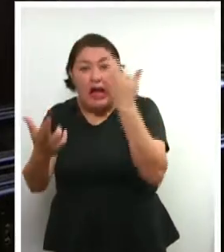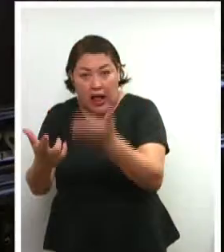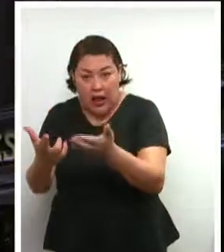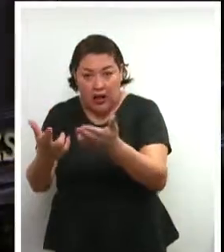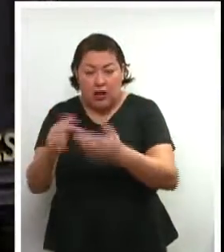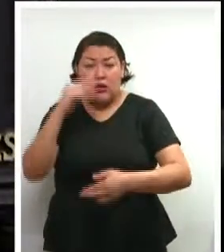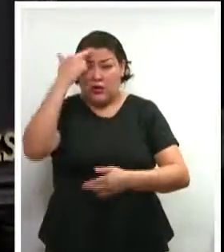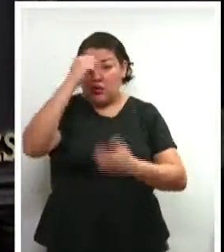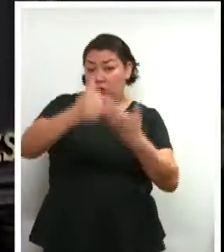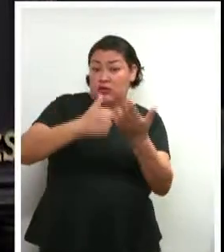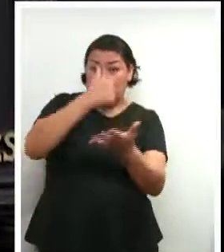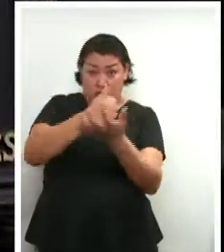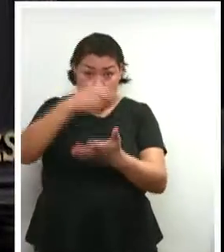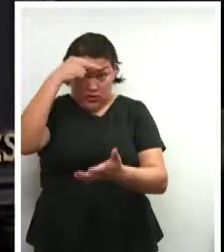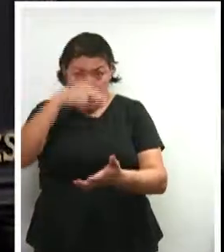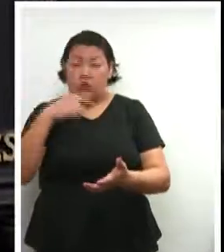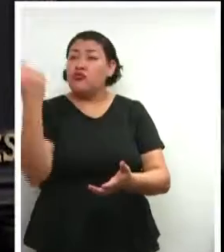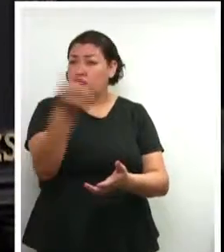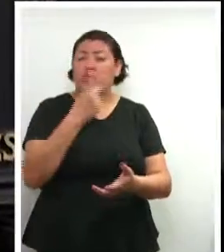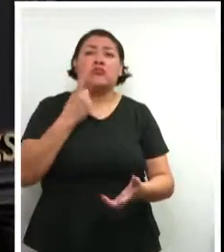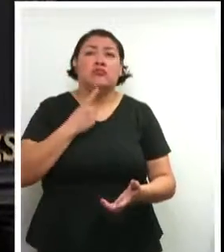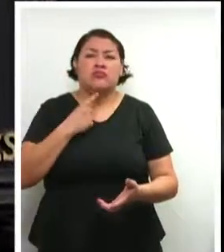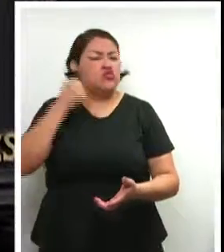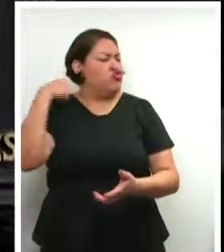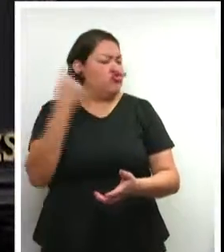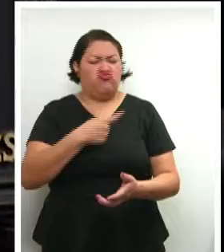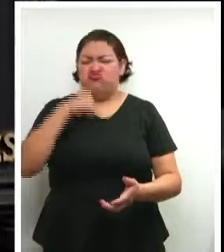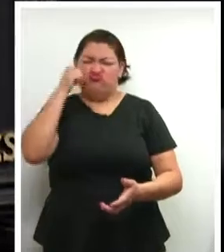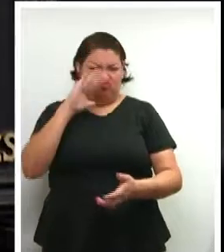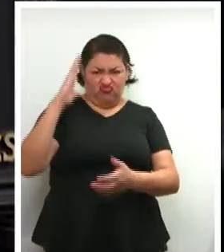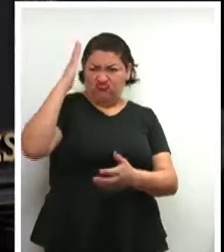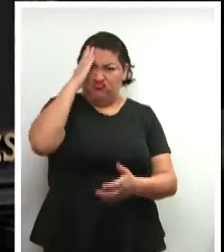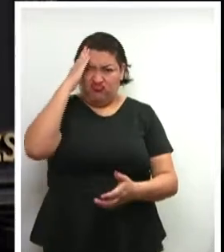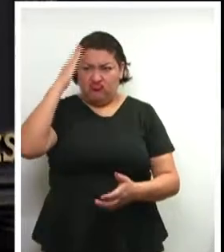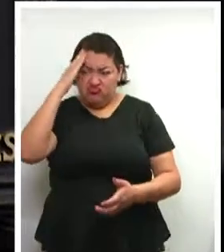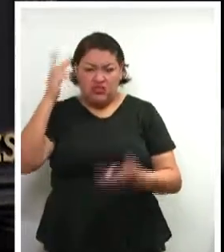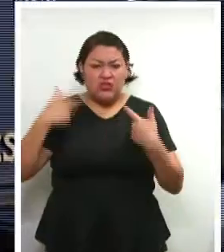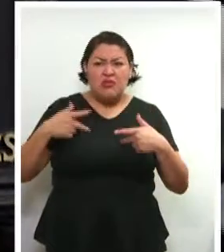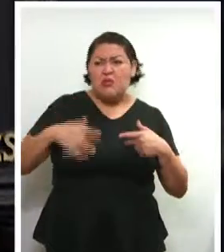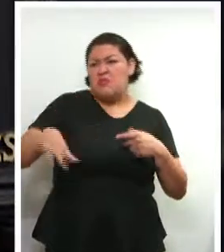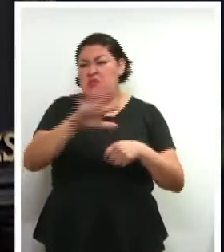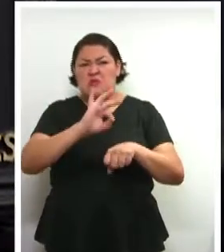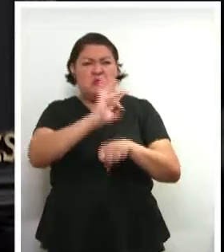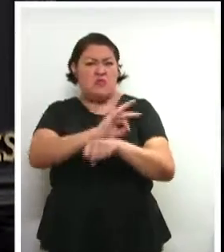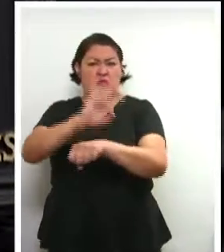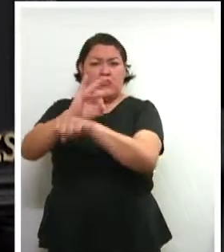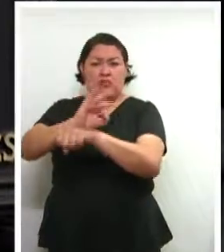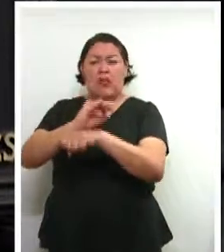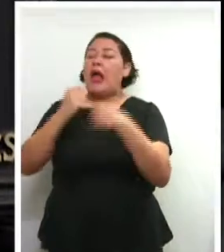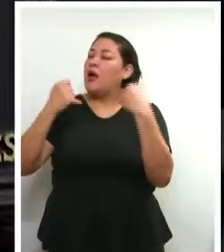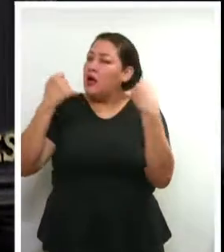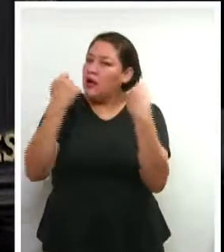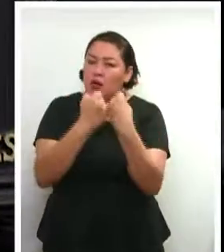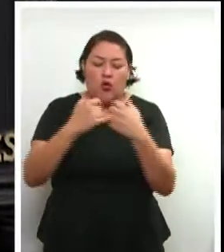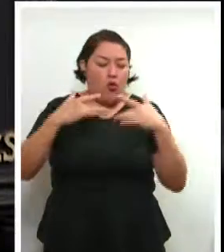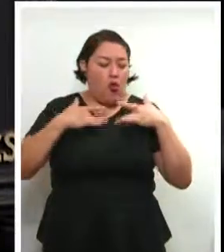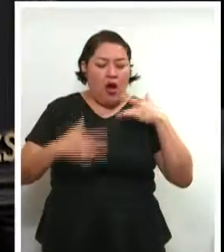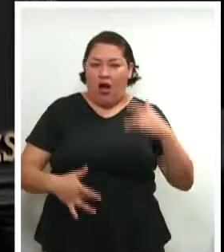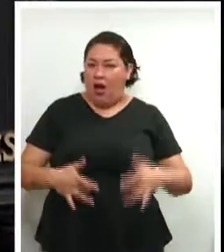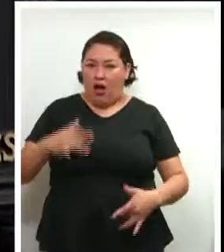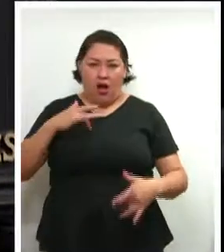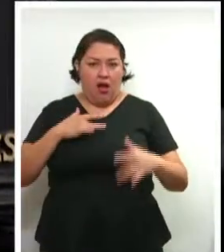México ha implementado, ha impulsado de vanguardia todo tipo de beneficios, este no debe quedar excluido